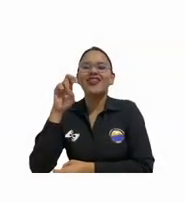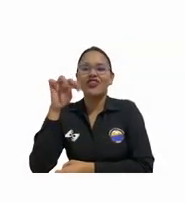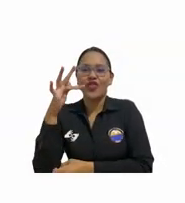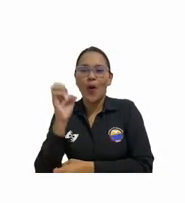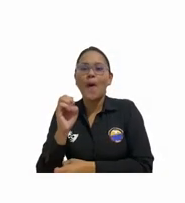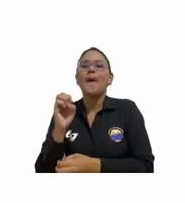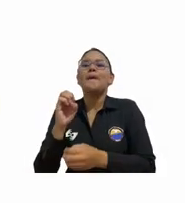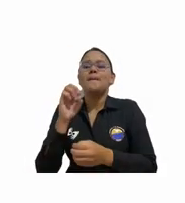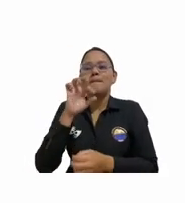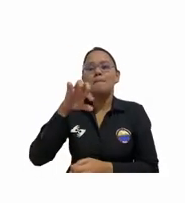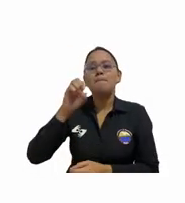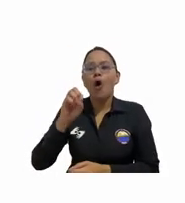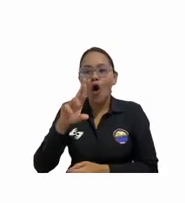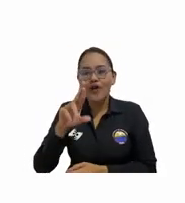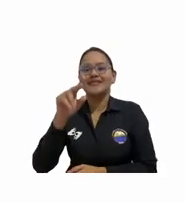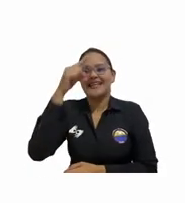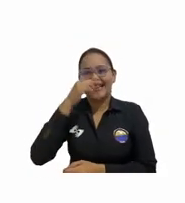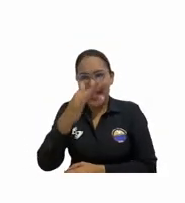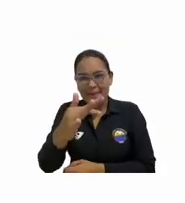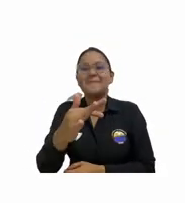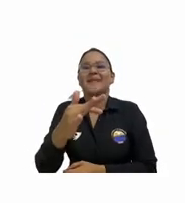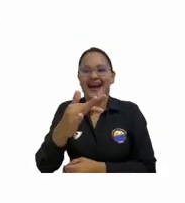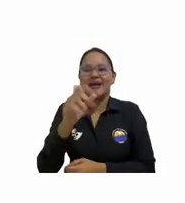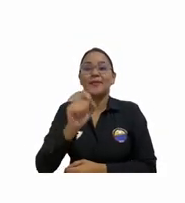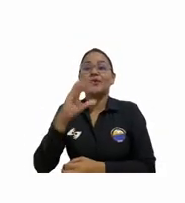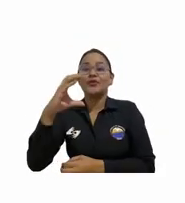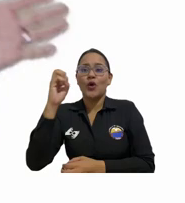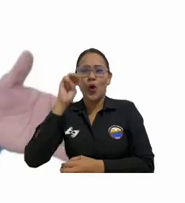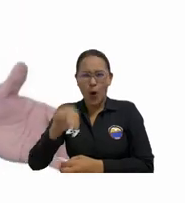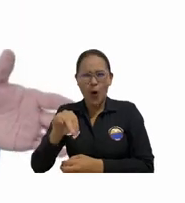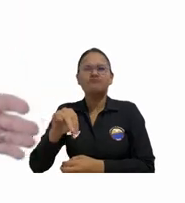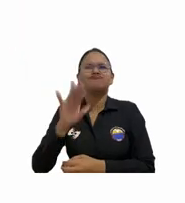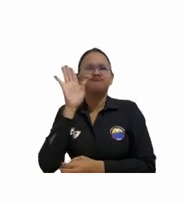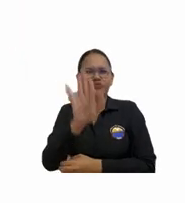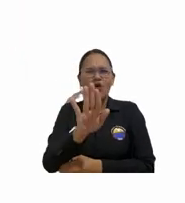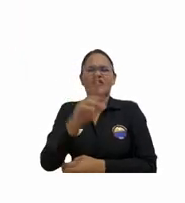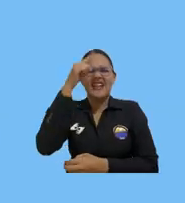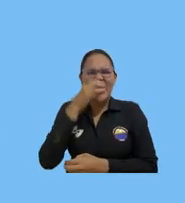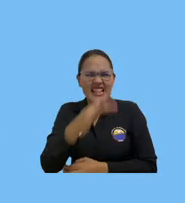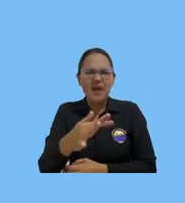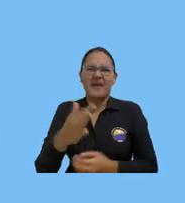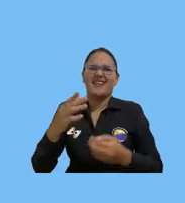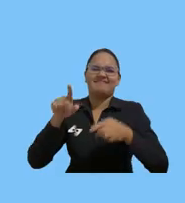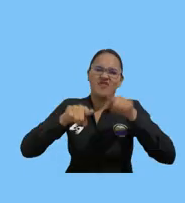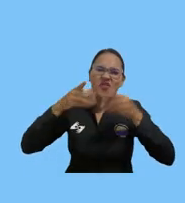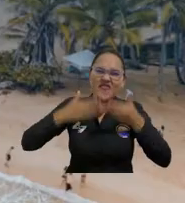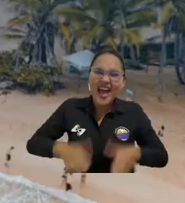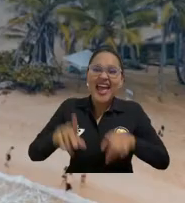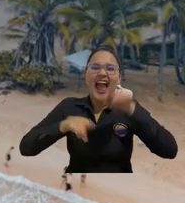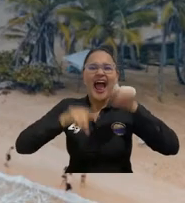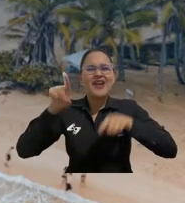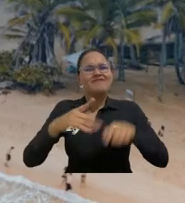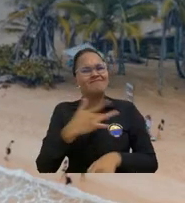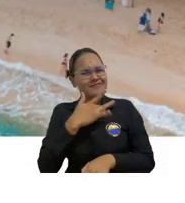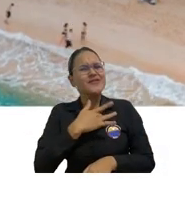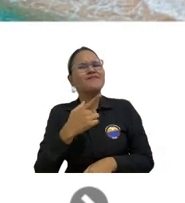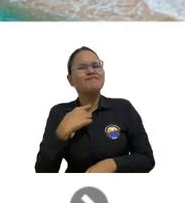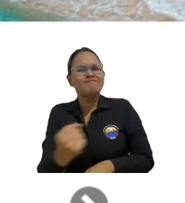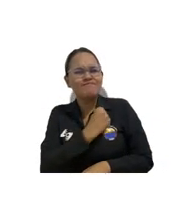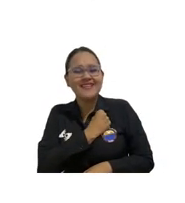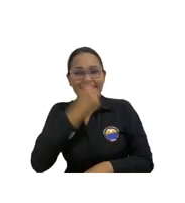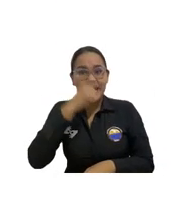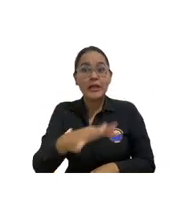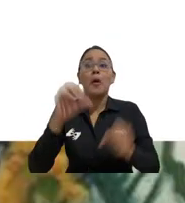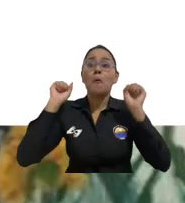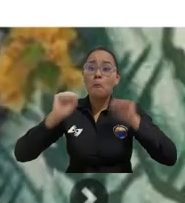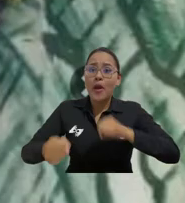www.yocuentoporsantamarta.co, samarios de nacimiento, por adopción, en la ciudad o desde cualquier parte del mundo, podrán registrarse y compartir su aporte